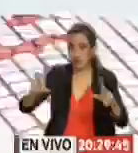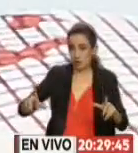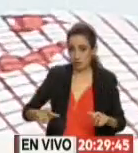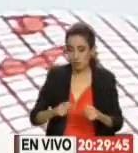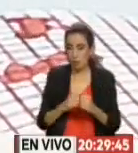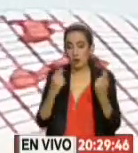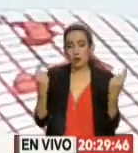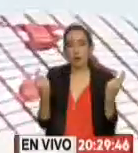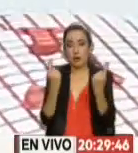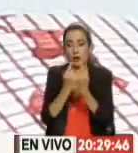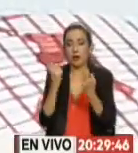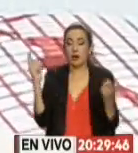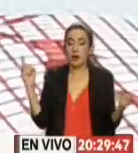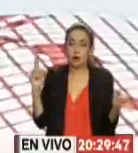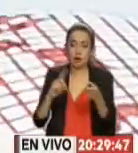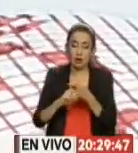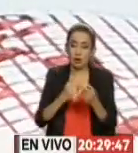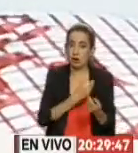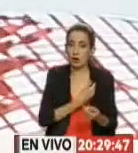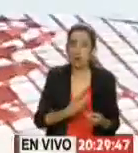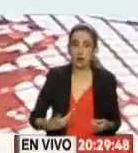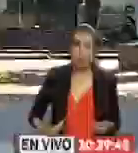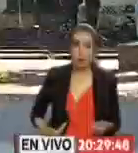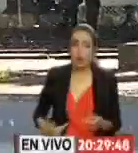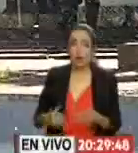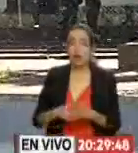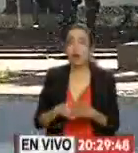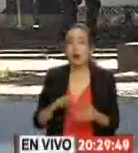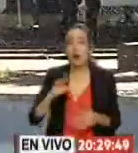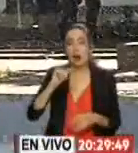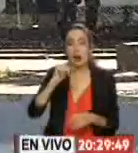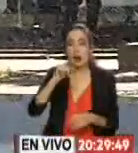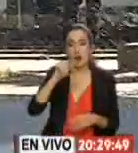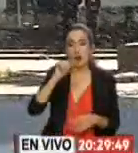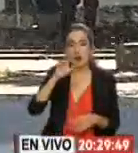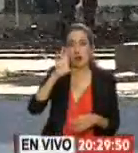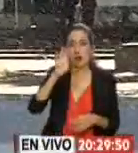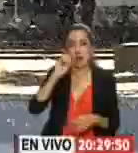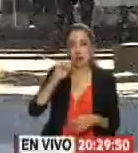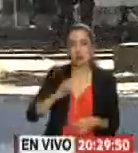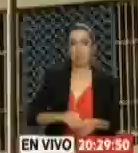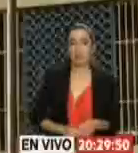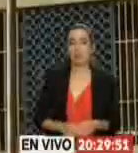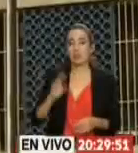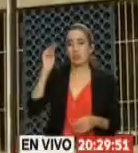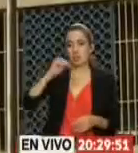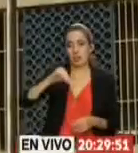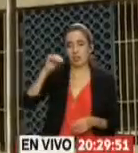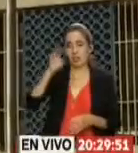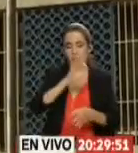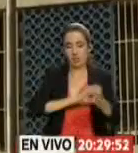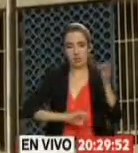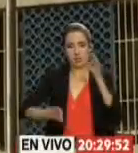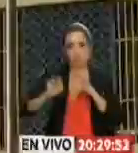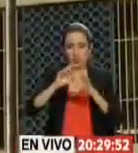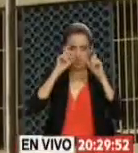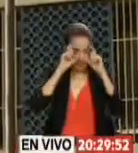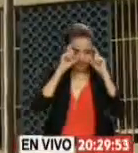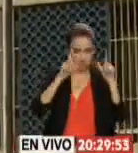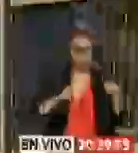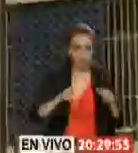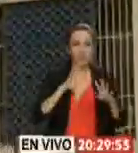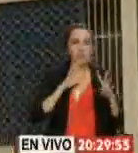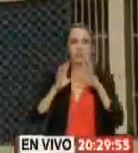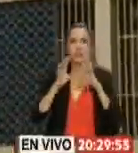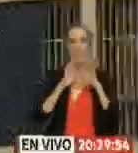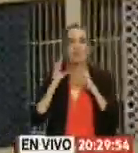contra del exsecretario de Inteligencia, Pablo Romero. Este martes fueron trasladados a la Fiscalía General a rendir su versión libre